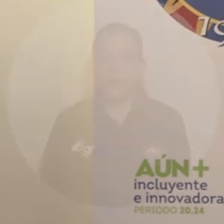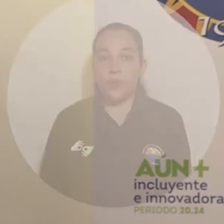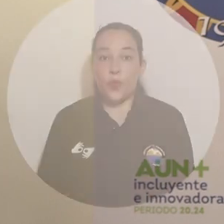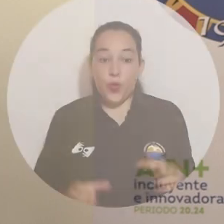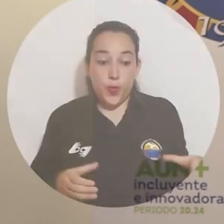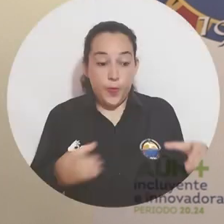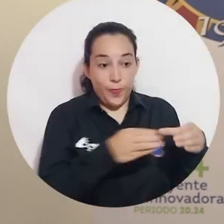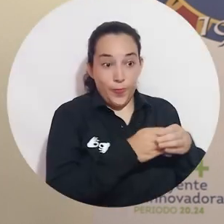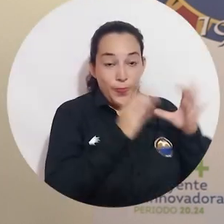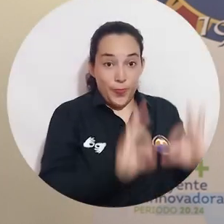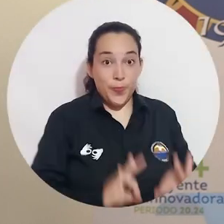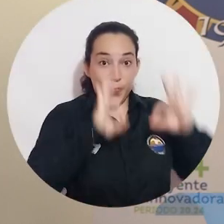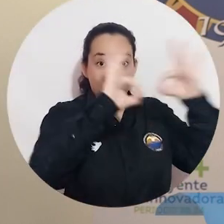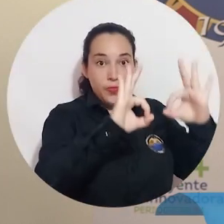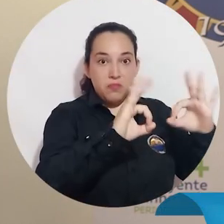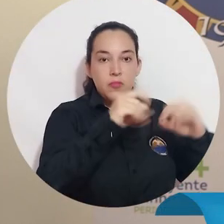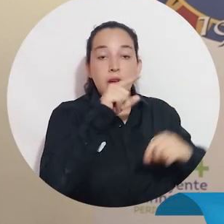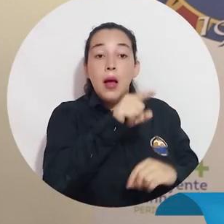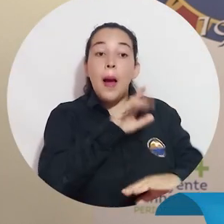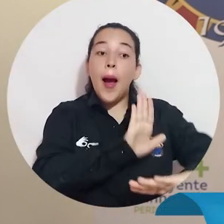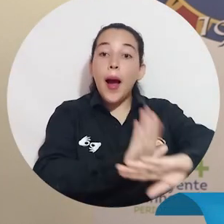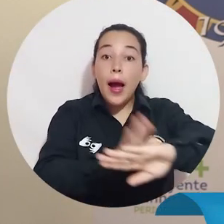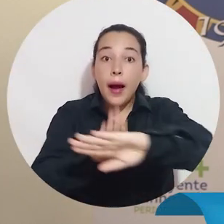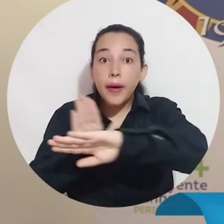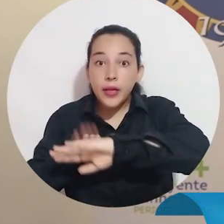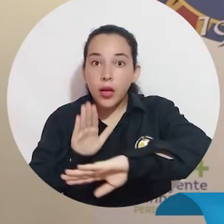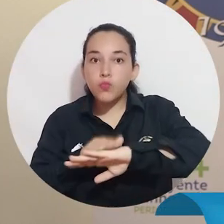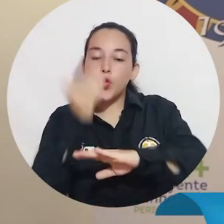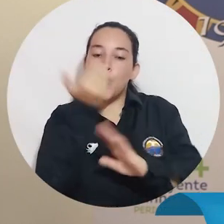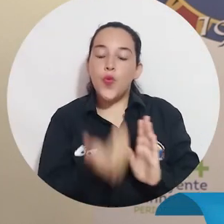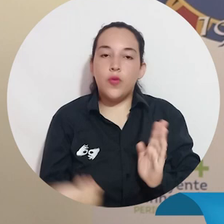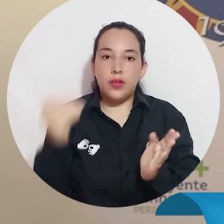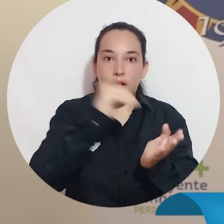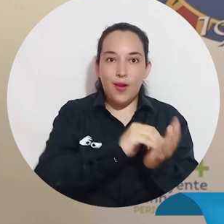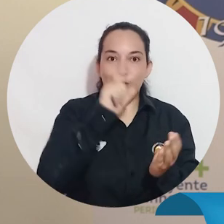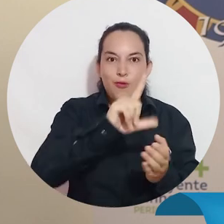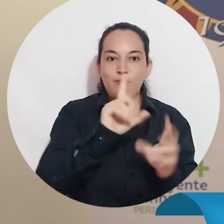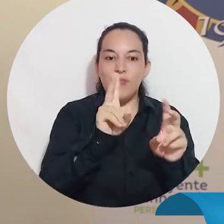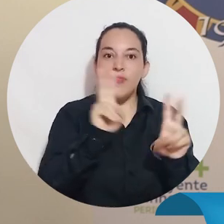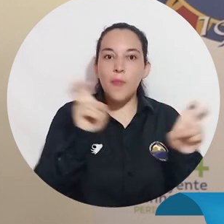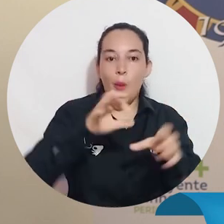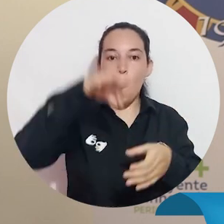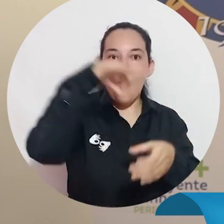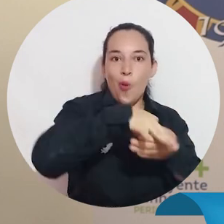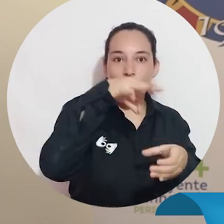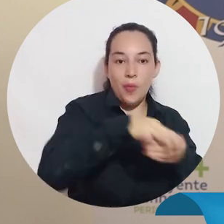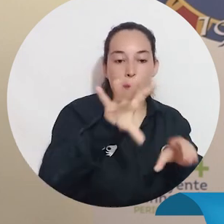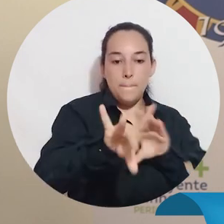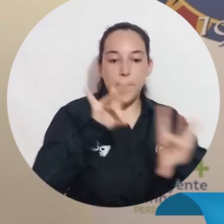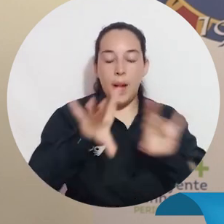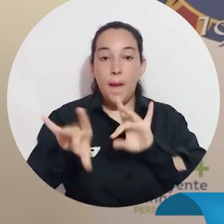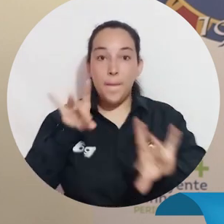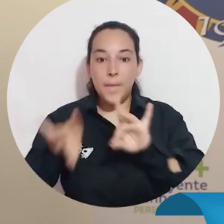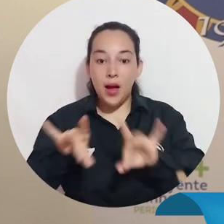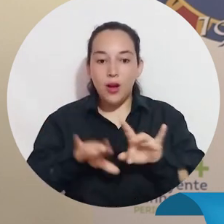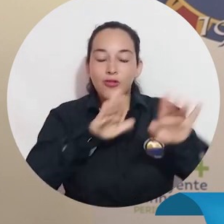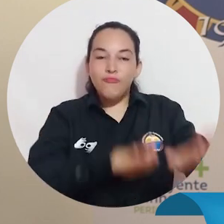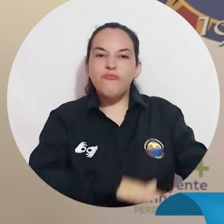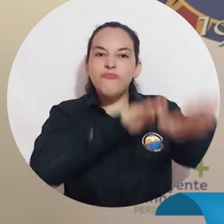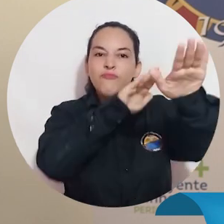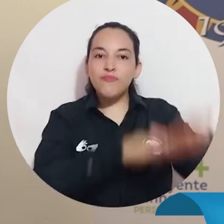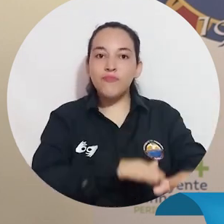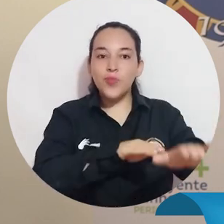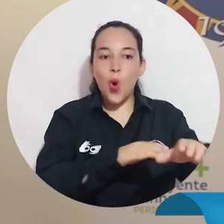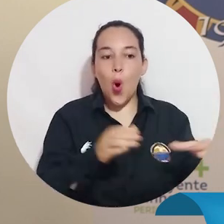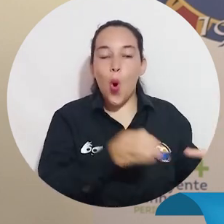El Comité de Garantías se permite informar que se reanudará la etapa de votación para la elección de representantes